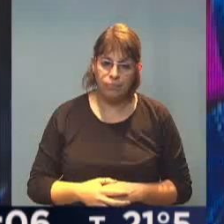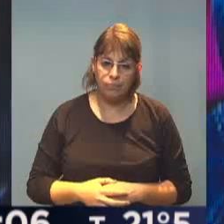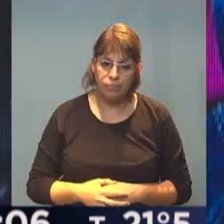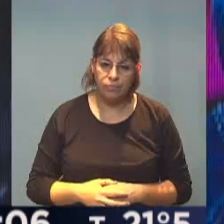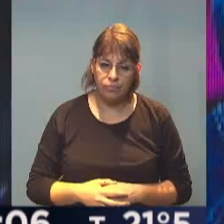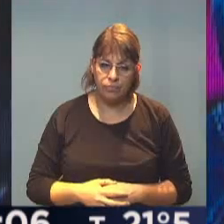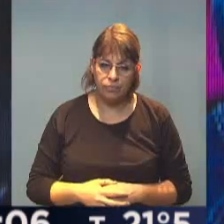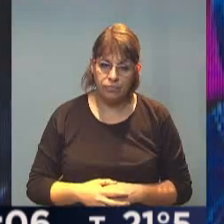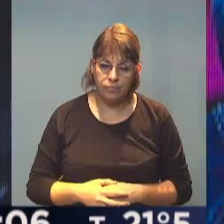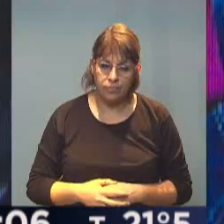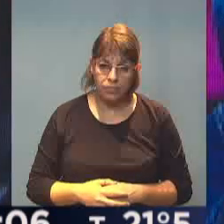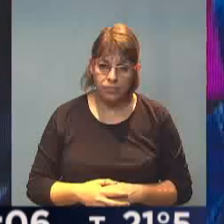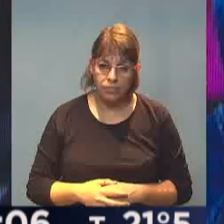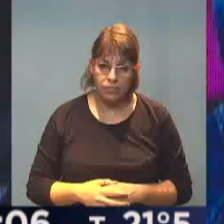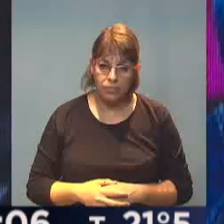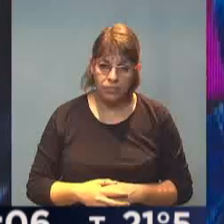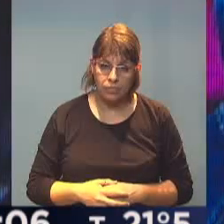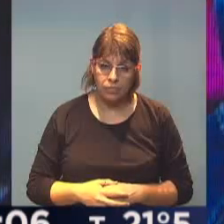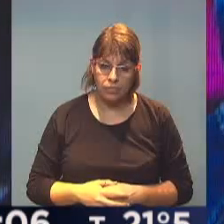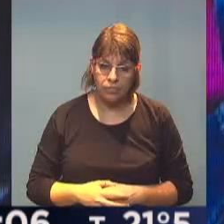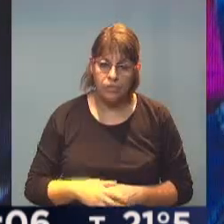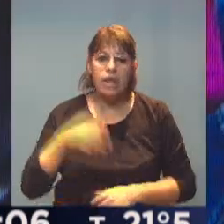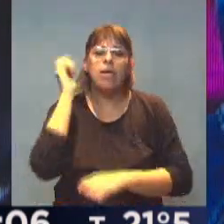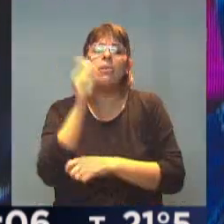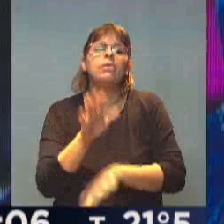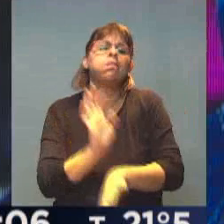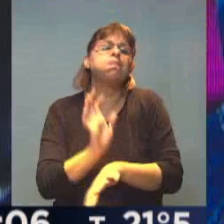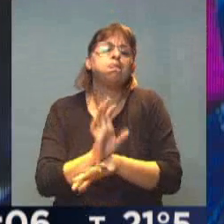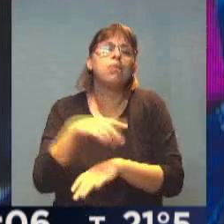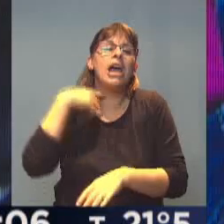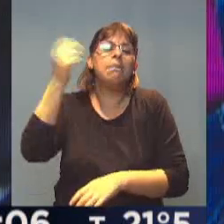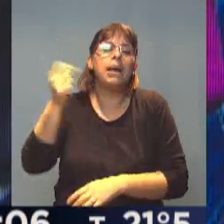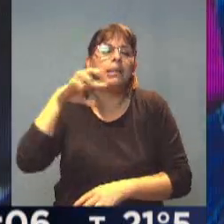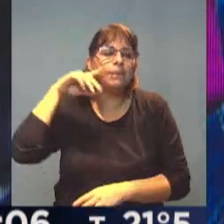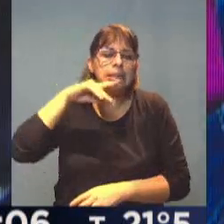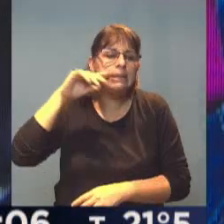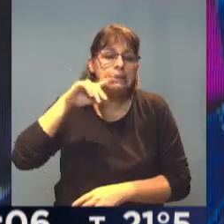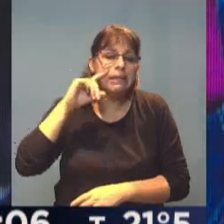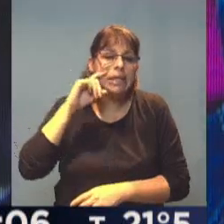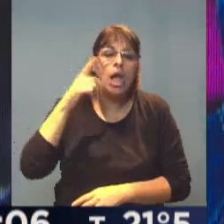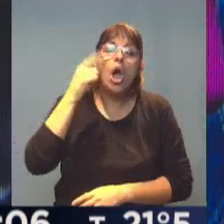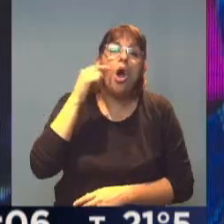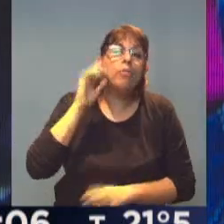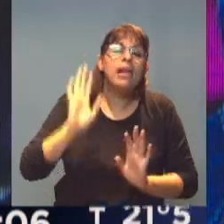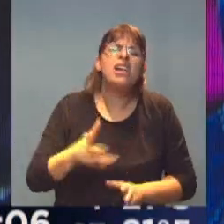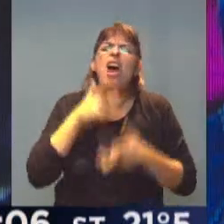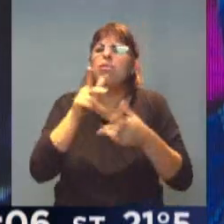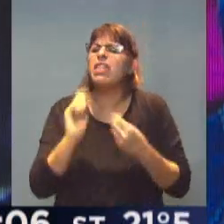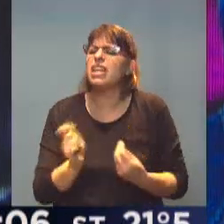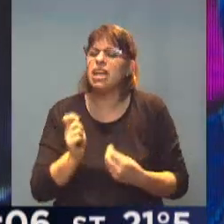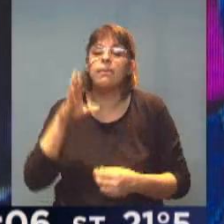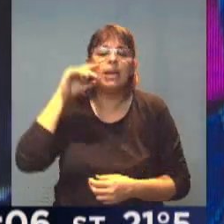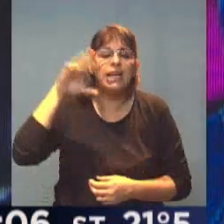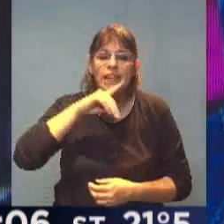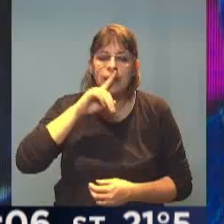con el martillero, digamos, se le dice allí en España, el Pichichi, el Capo Cañoneri. Estamos hablando de